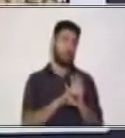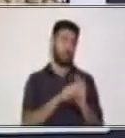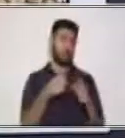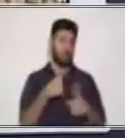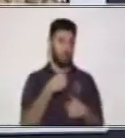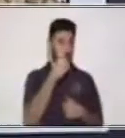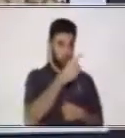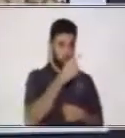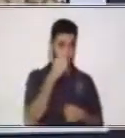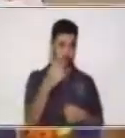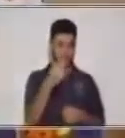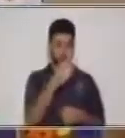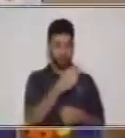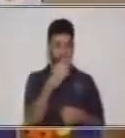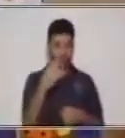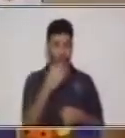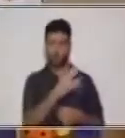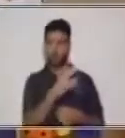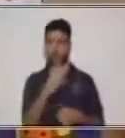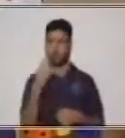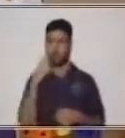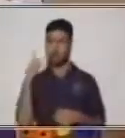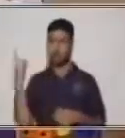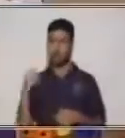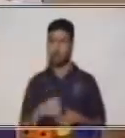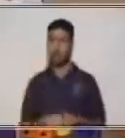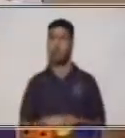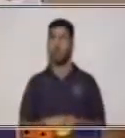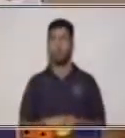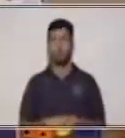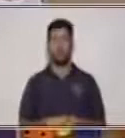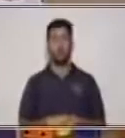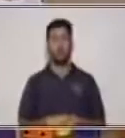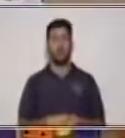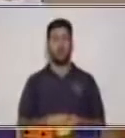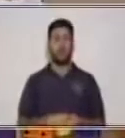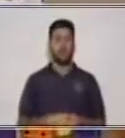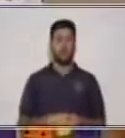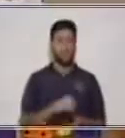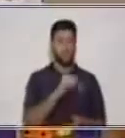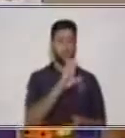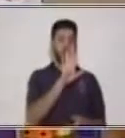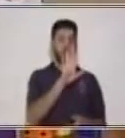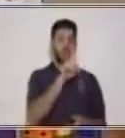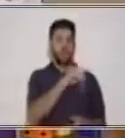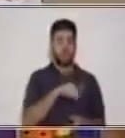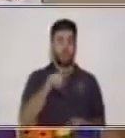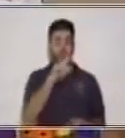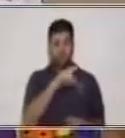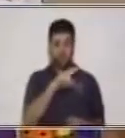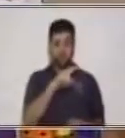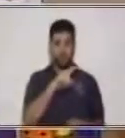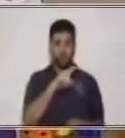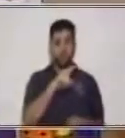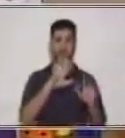1, 2, 3, 4, 5 monedas de 10 centavos, ¿cuánto tendré?